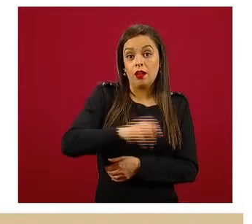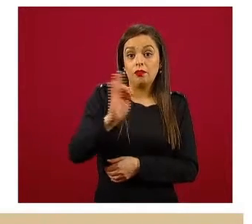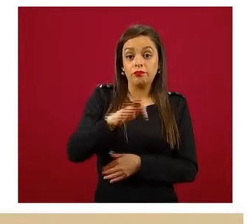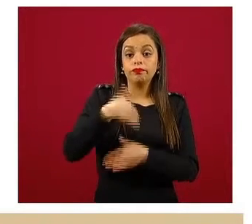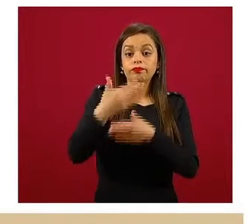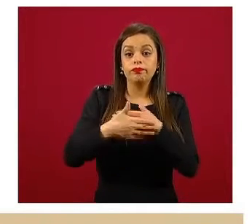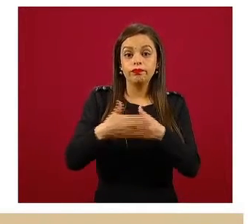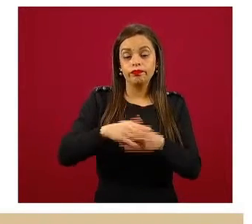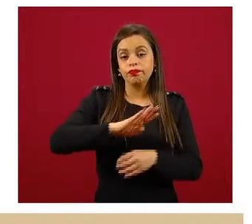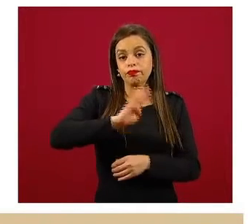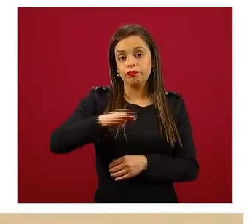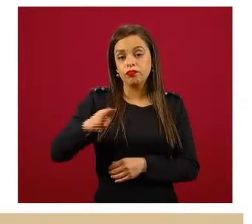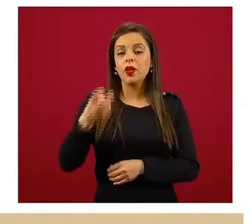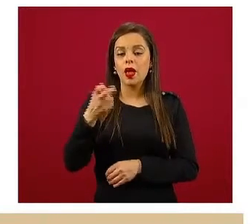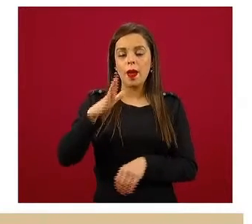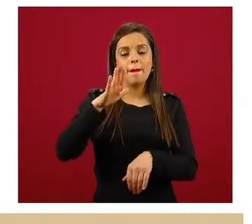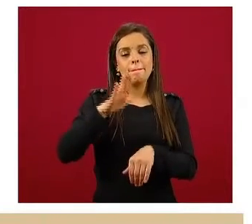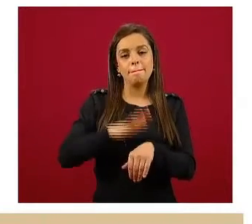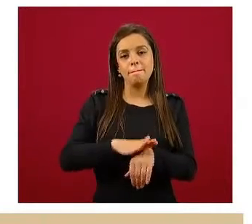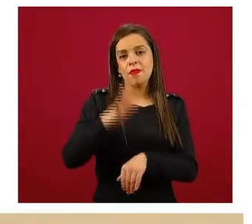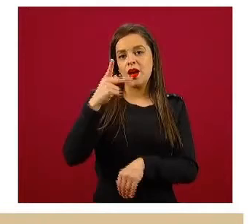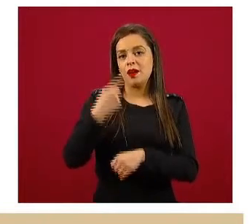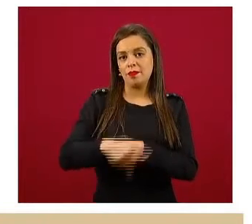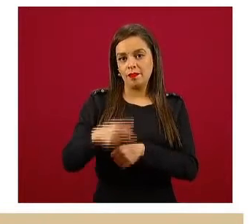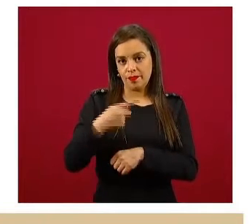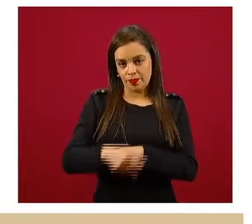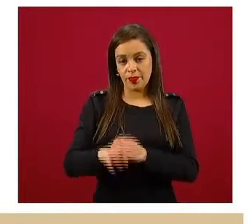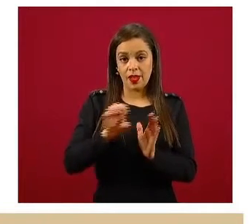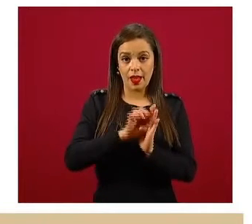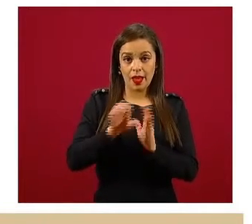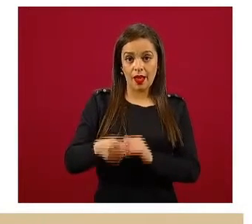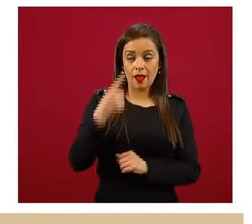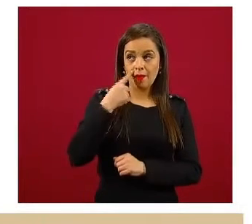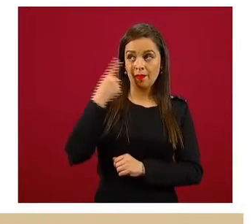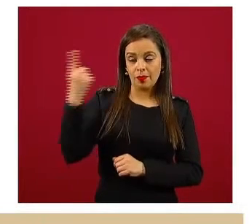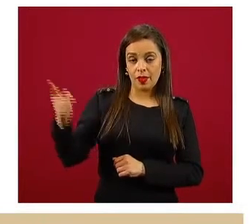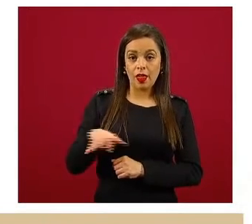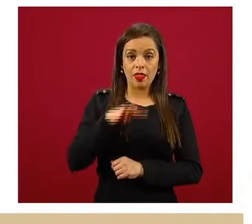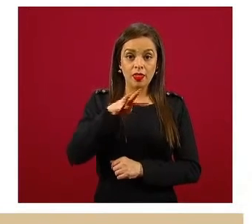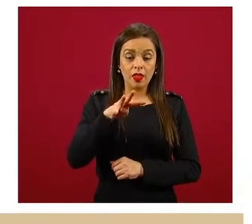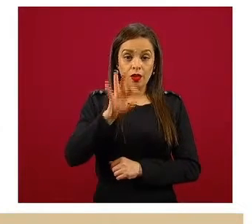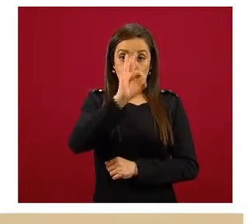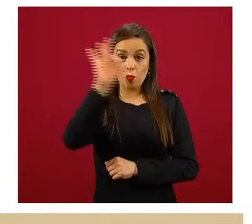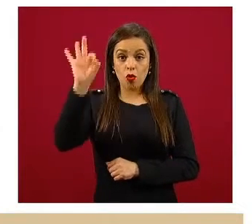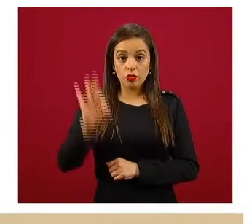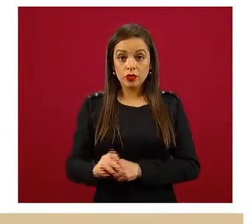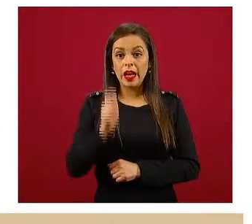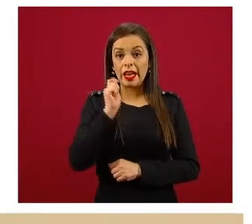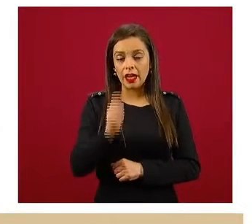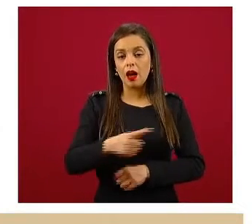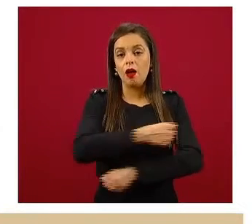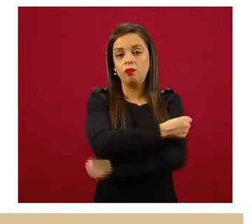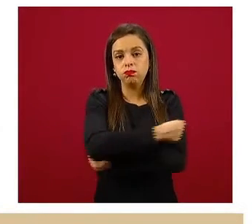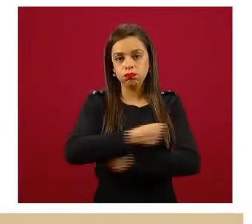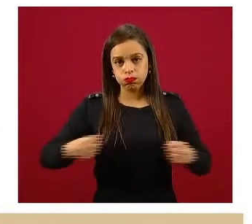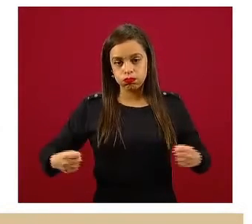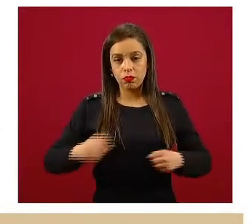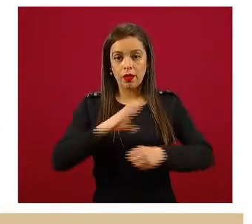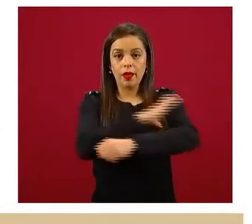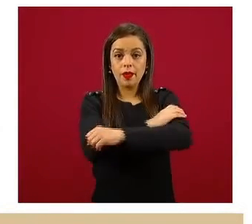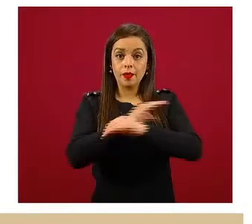un mayor factor de riesgo. Aquí, por ejemplo, vemos que la obesidad llega a un 19%, la hipertensión